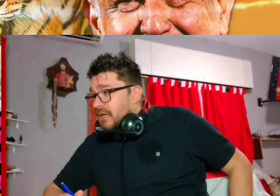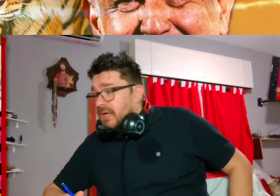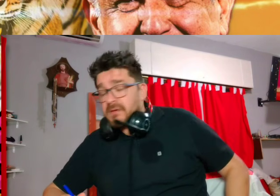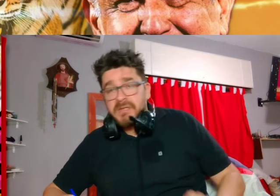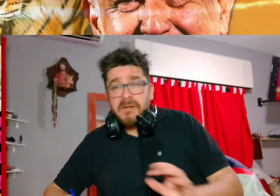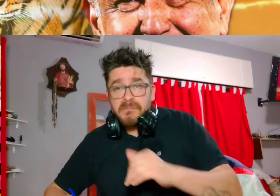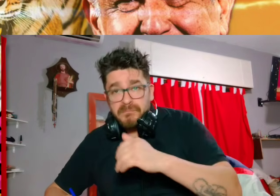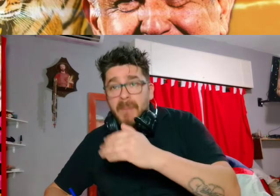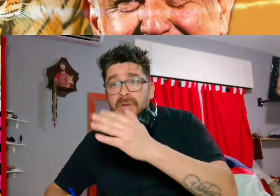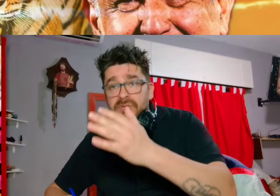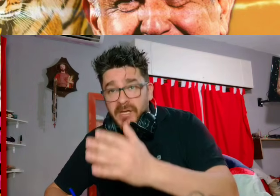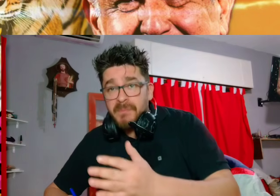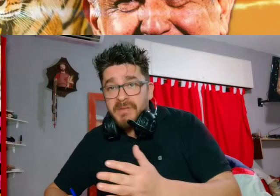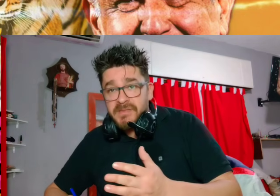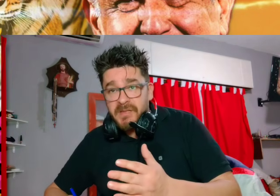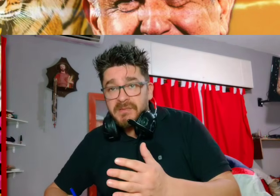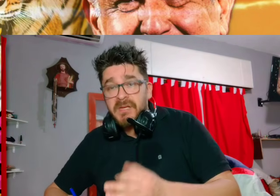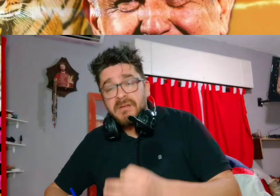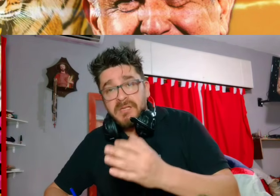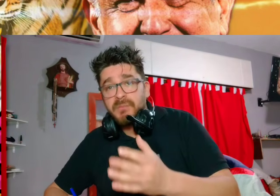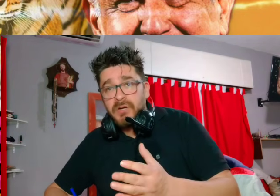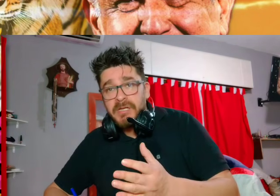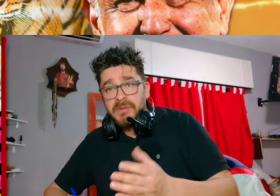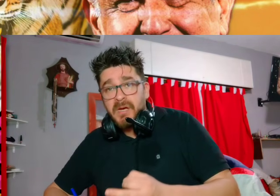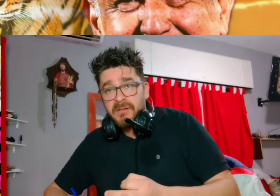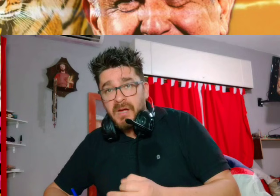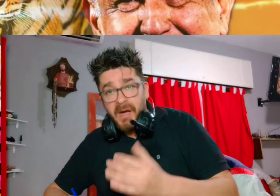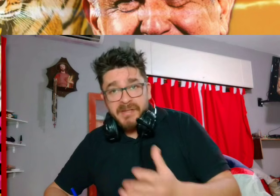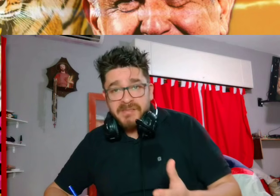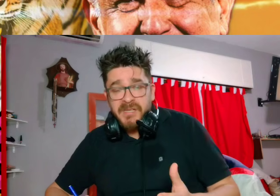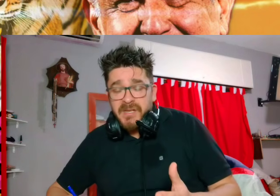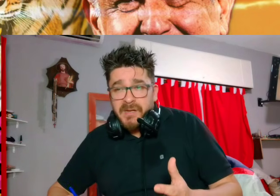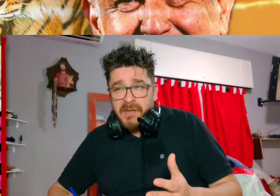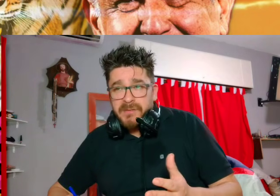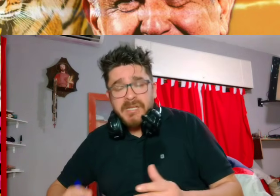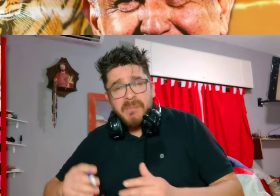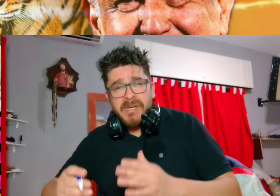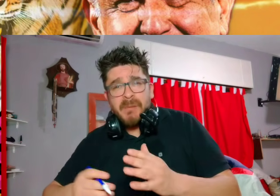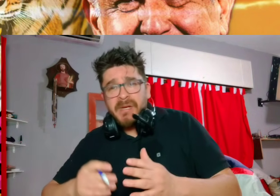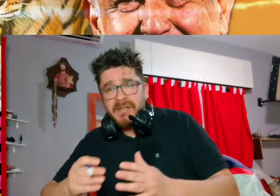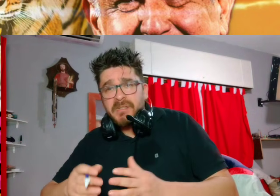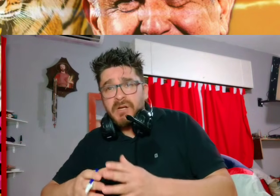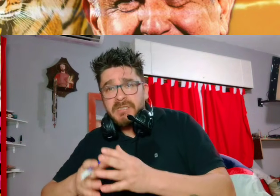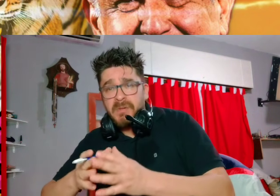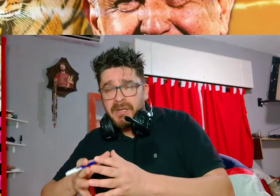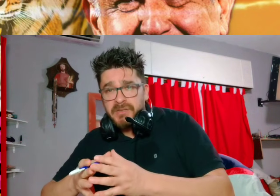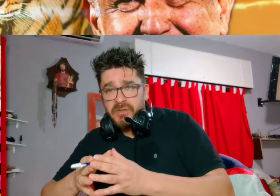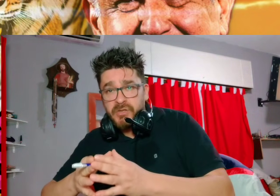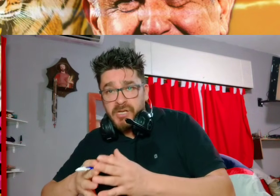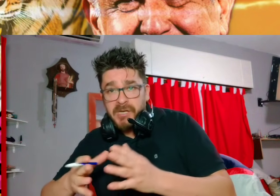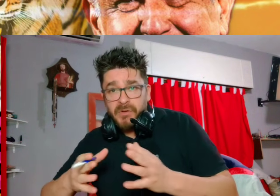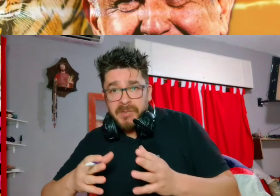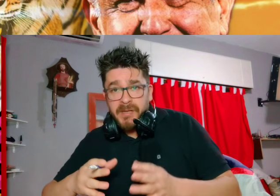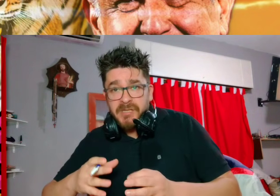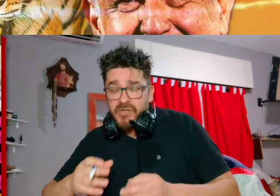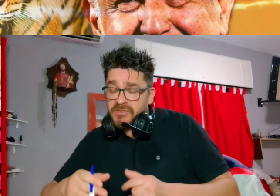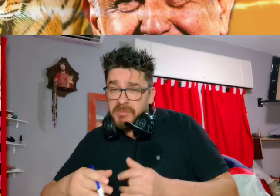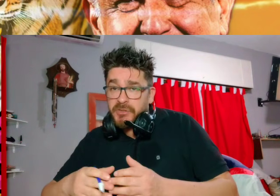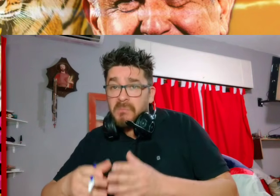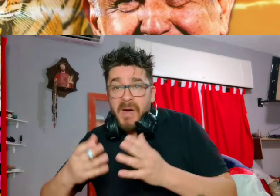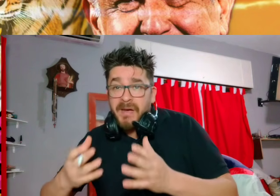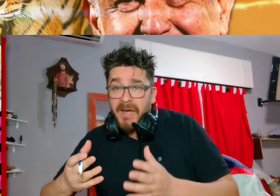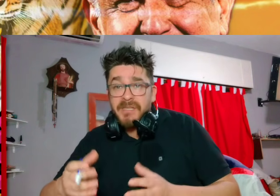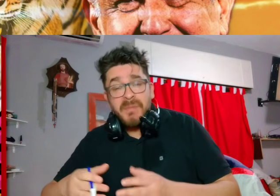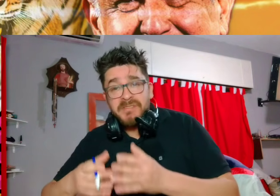¿no? Que va a preguntar al presidente de Bolivia, a Arce, de qué manera manejarse con el tema del litio, ¿no? Ya que Bolivia